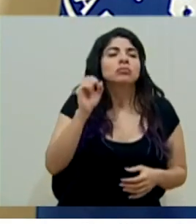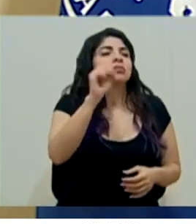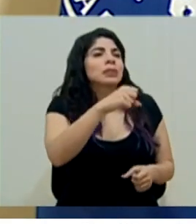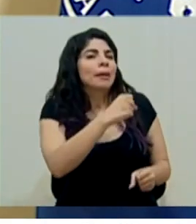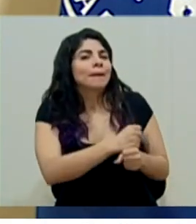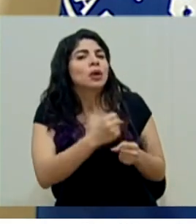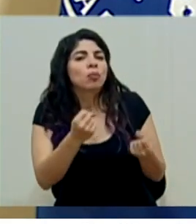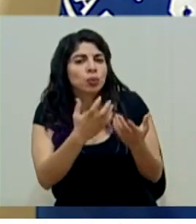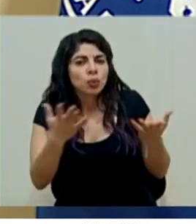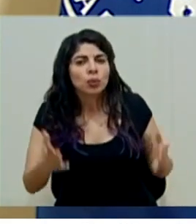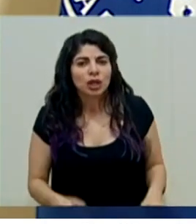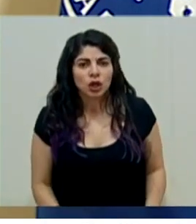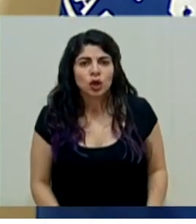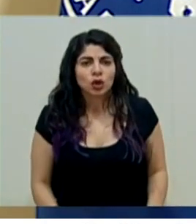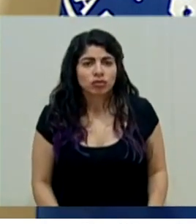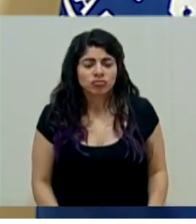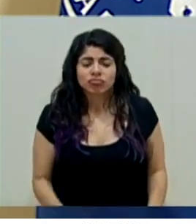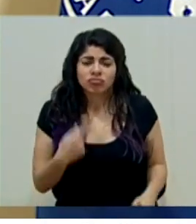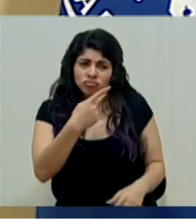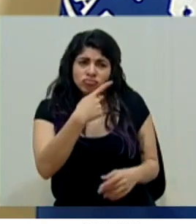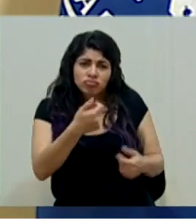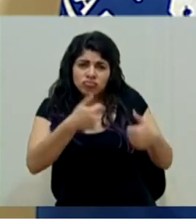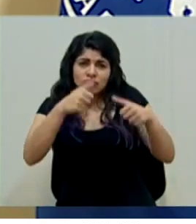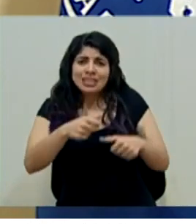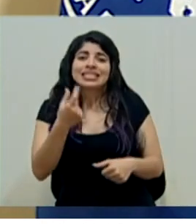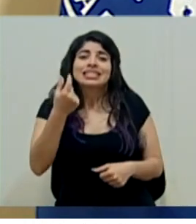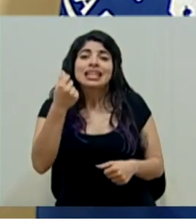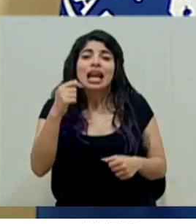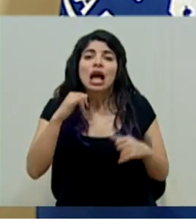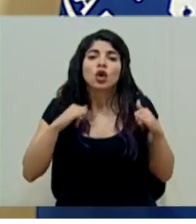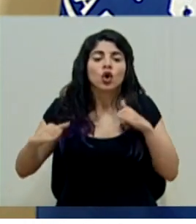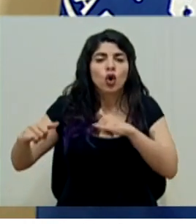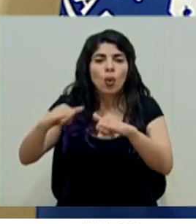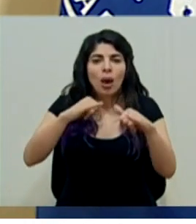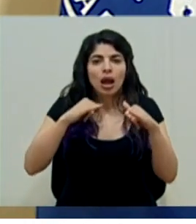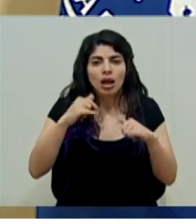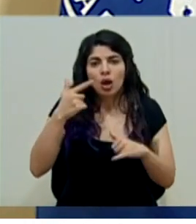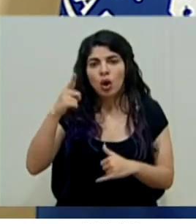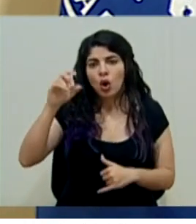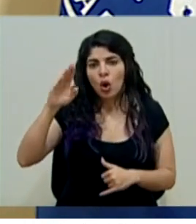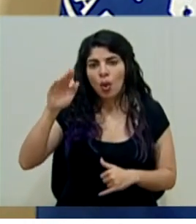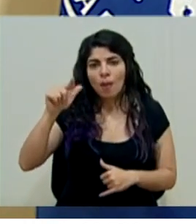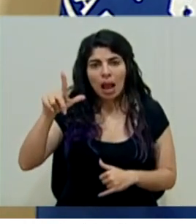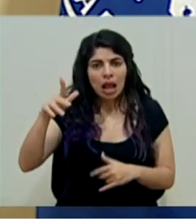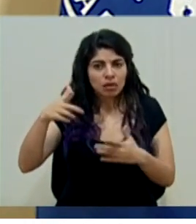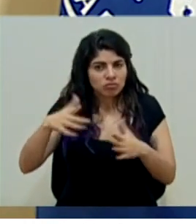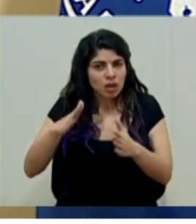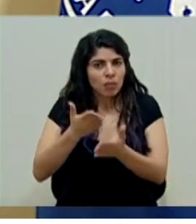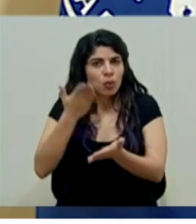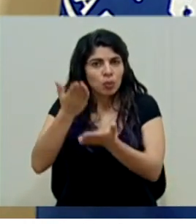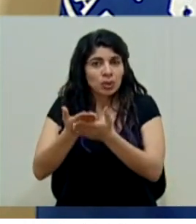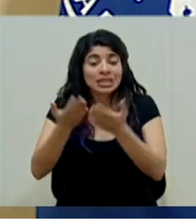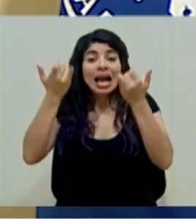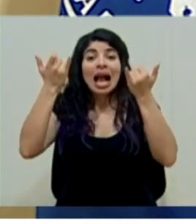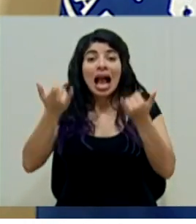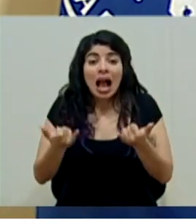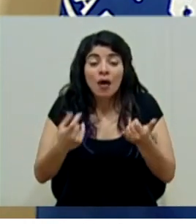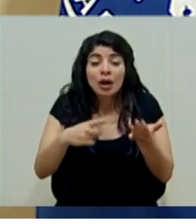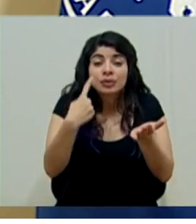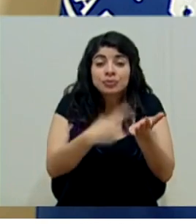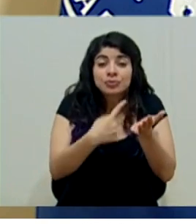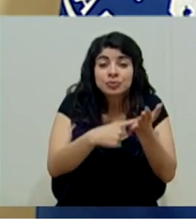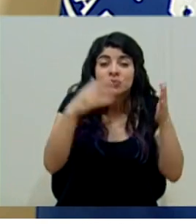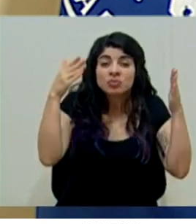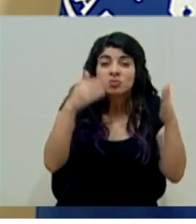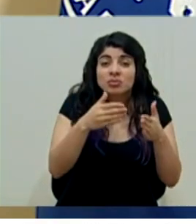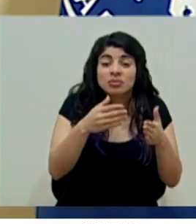público. Estamos de acuerdo con el salario global, es algo que hemos propuesto. Ahora la discusión surge